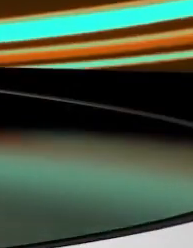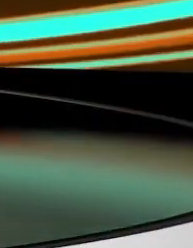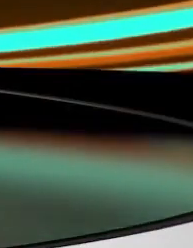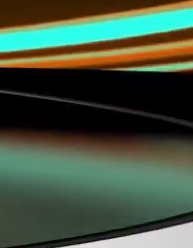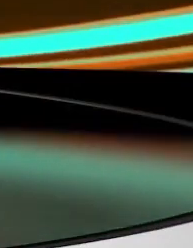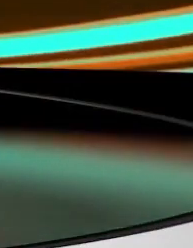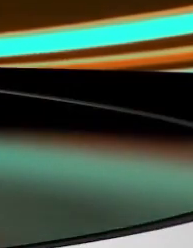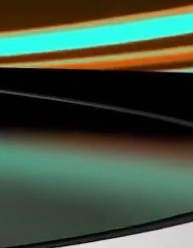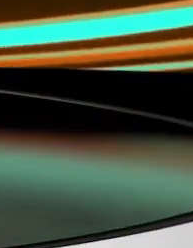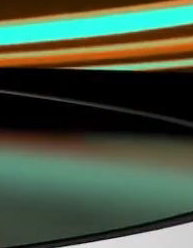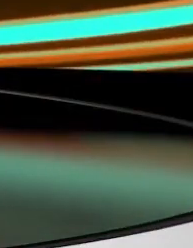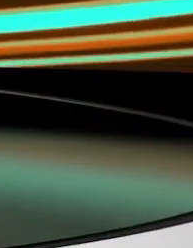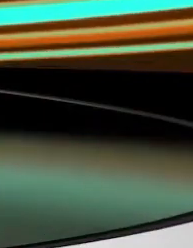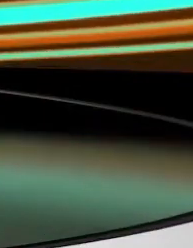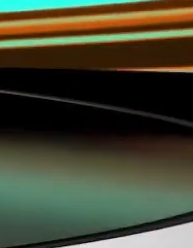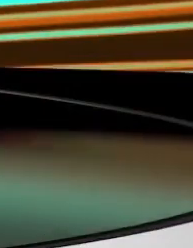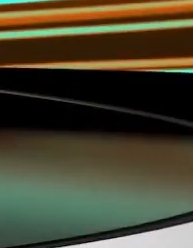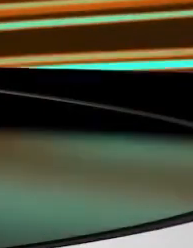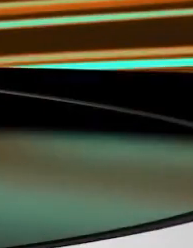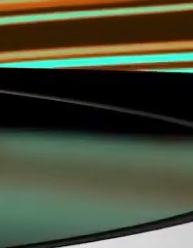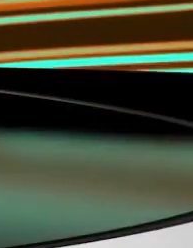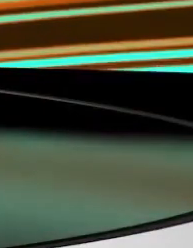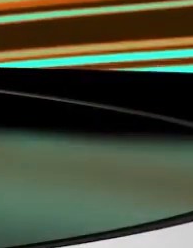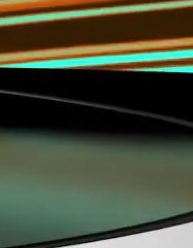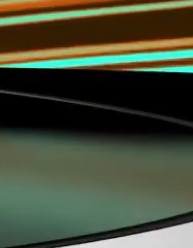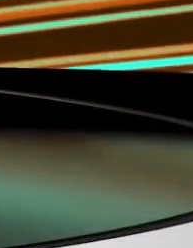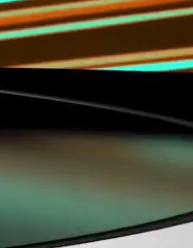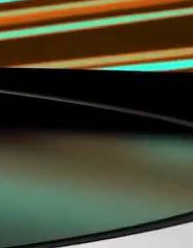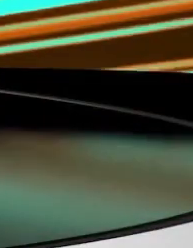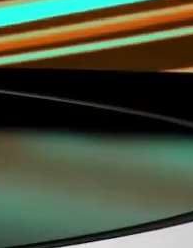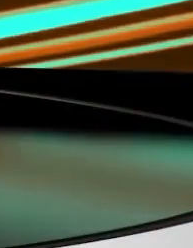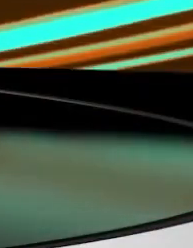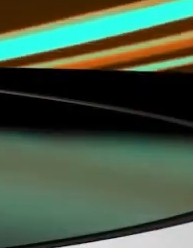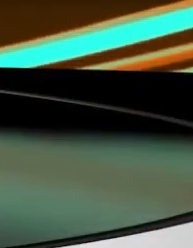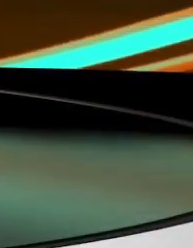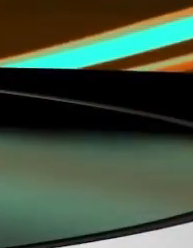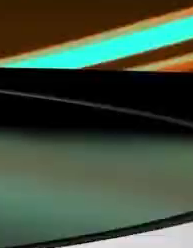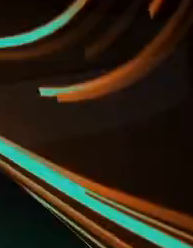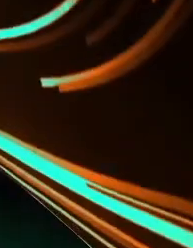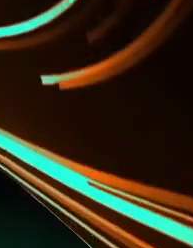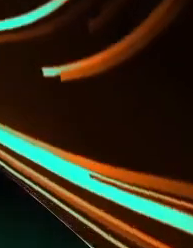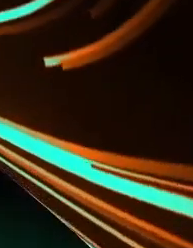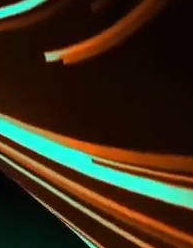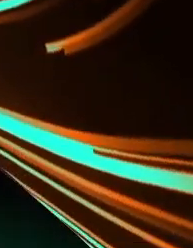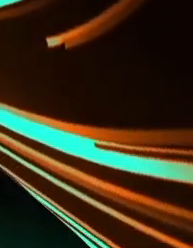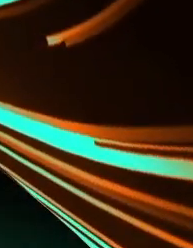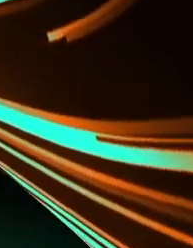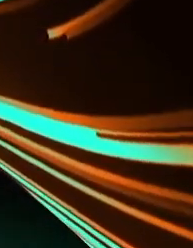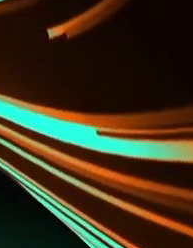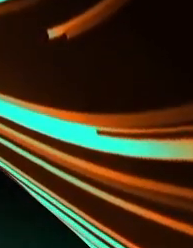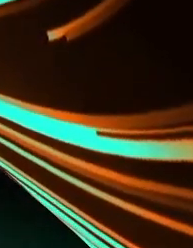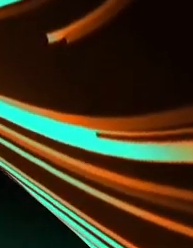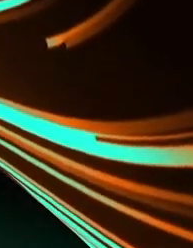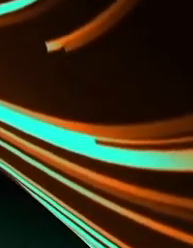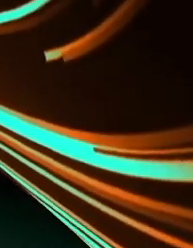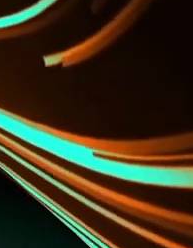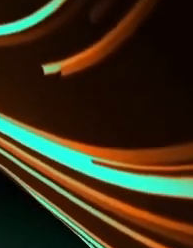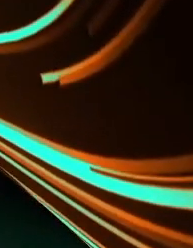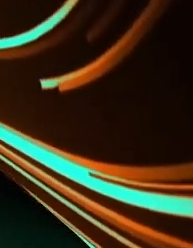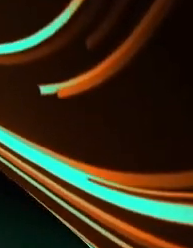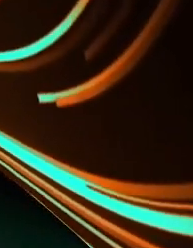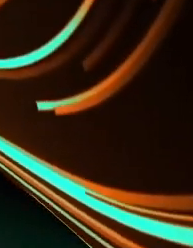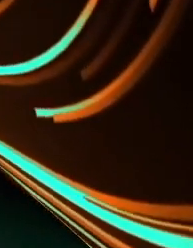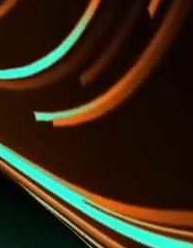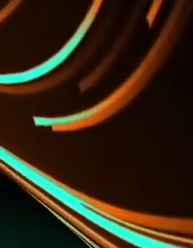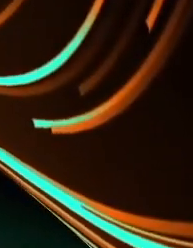no, gracias Alberto. No, comentar nomás, por supuesto que es interesante que el